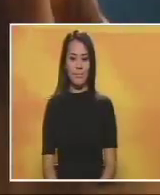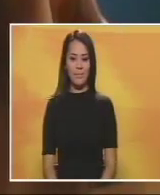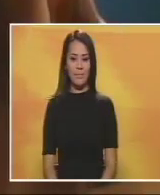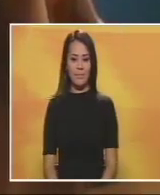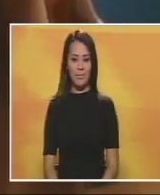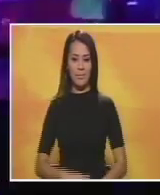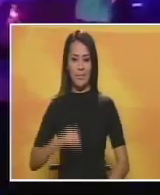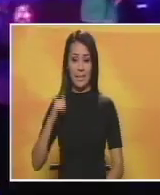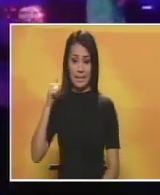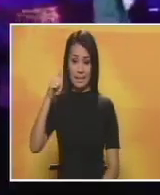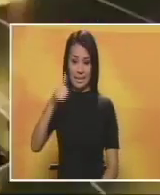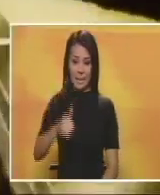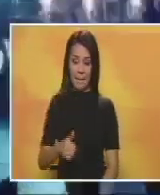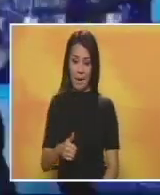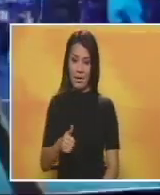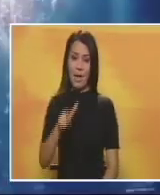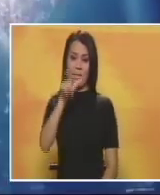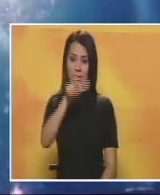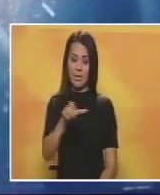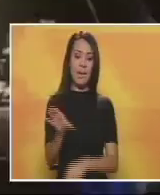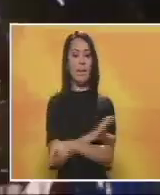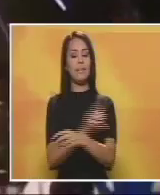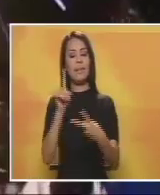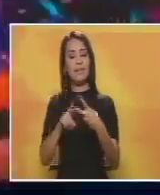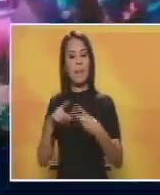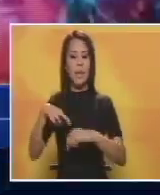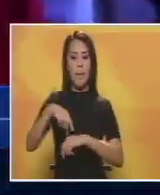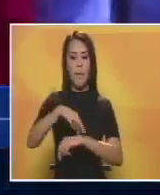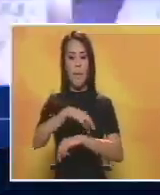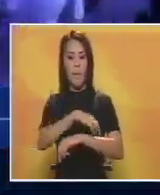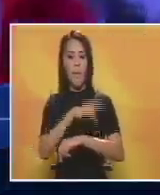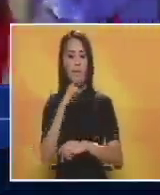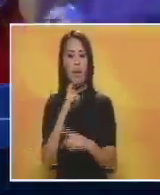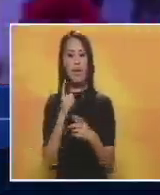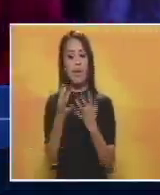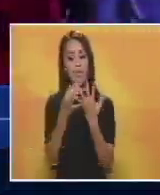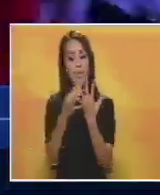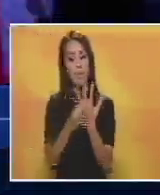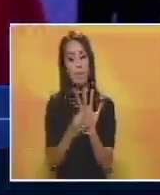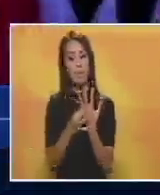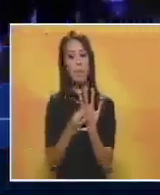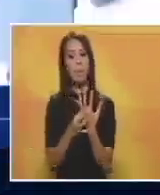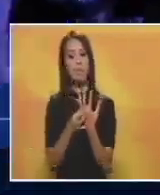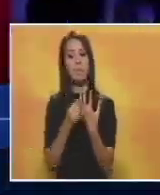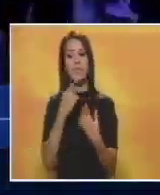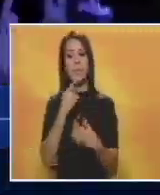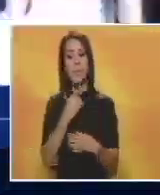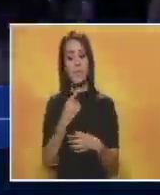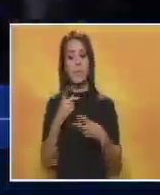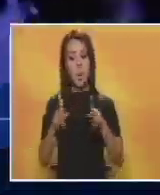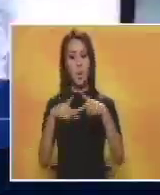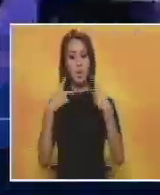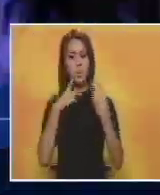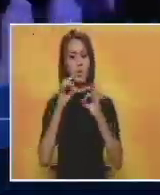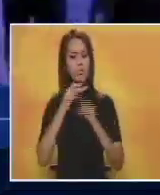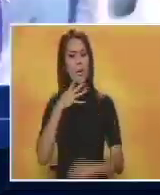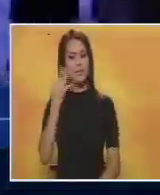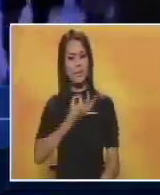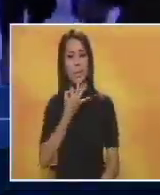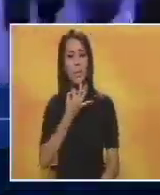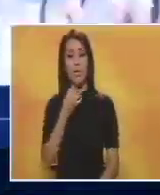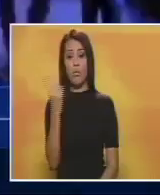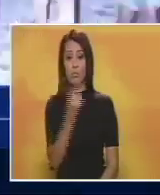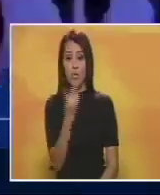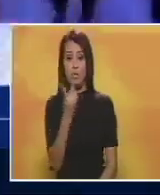Tras semanas en las que el cantante y la modelo protagonizaron especulaciones de matrimonio, el portal especializado TMZ aseguró que la pareja sí